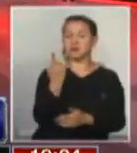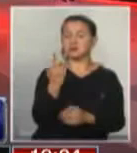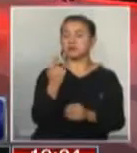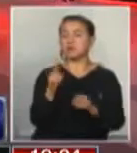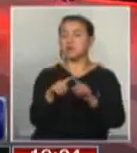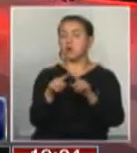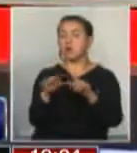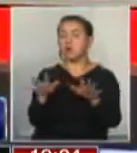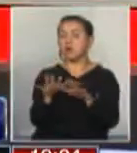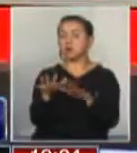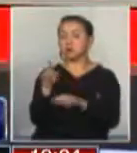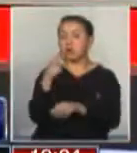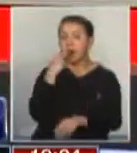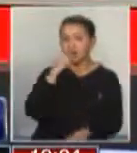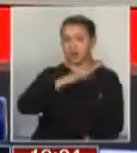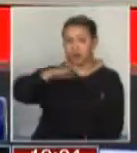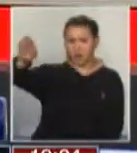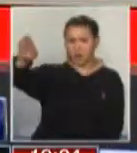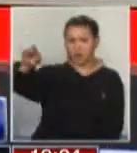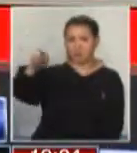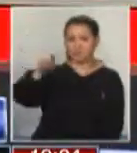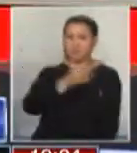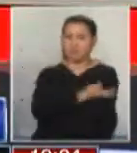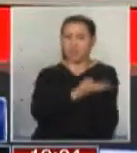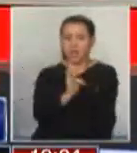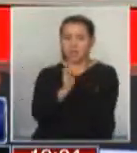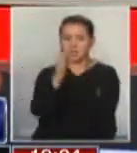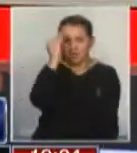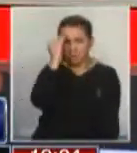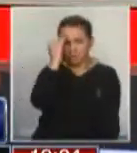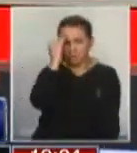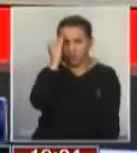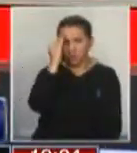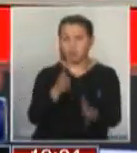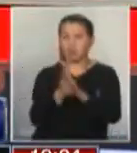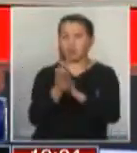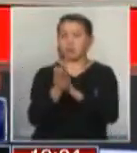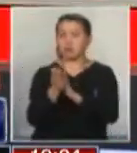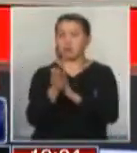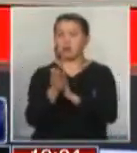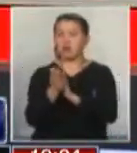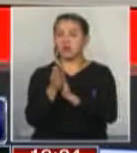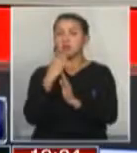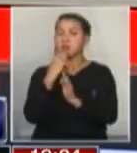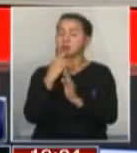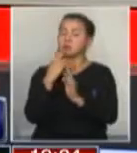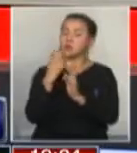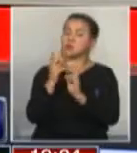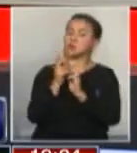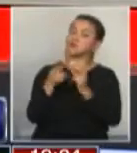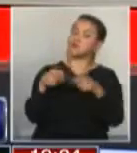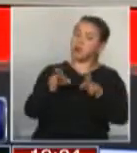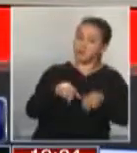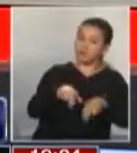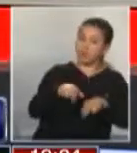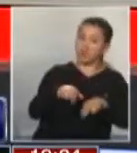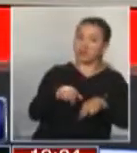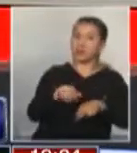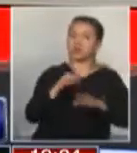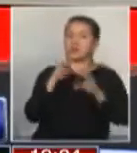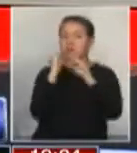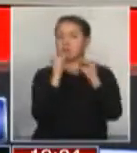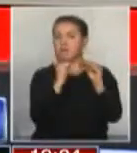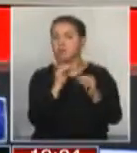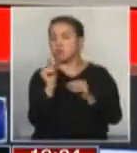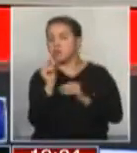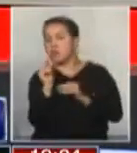ocupación nazi en francia con la memoria con él con retornar un poco a eso como lo que hablaba un